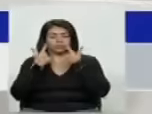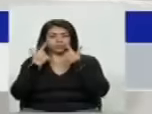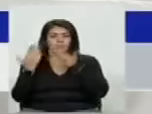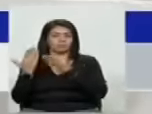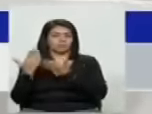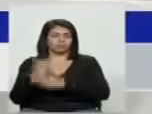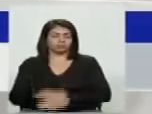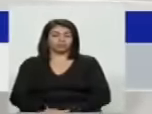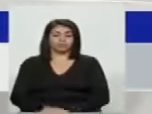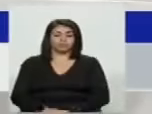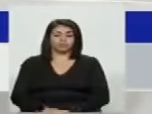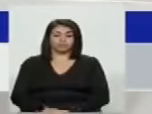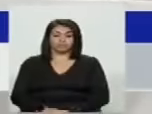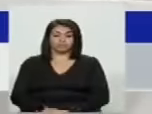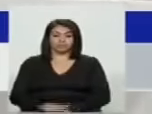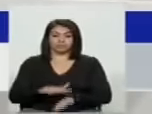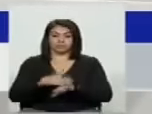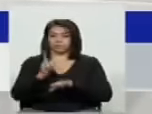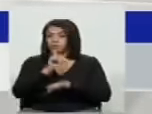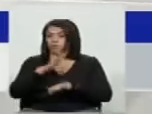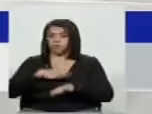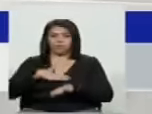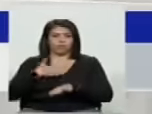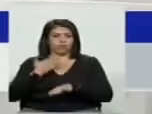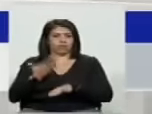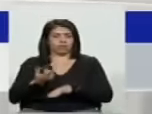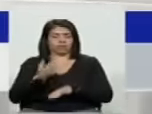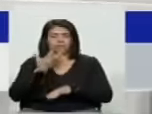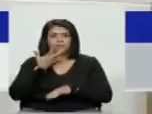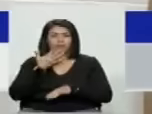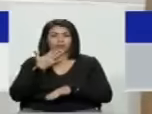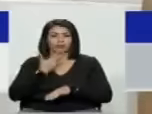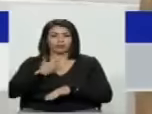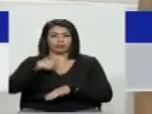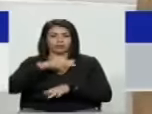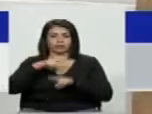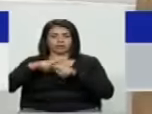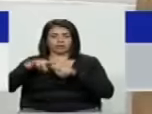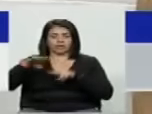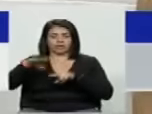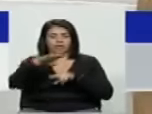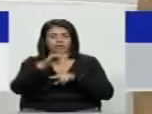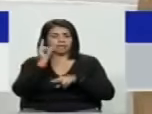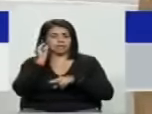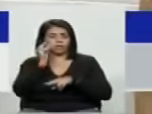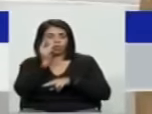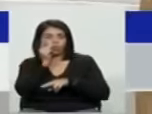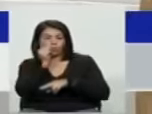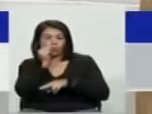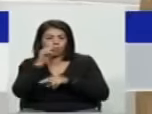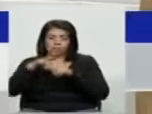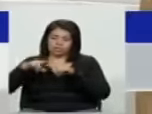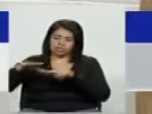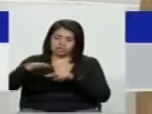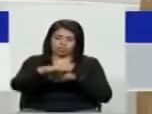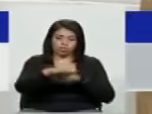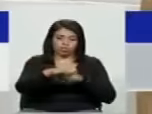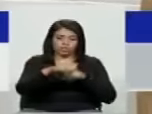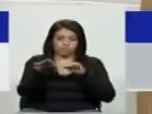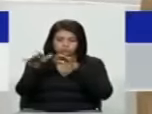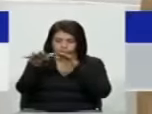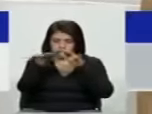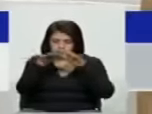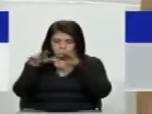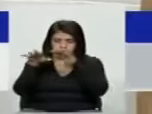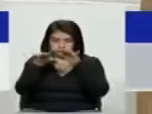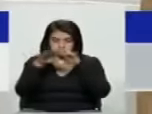porque no puede ser que nuestras niñas y nuestros niños estén a merced de estas ratas. No puede